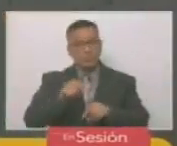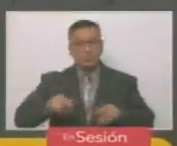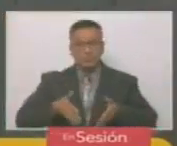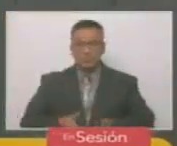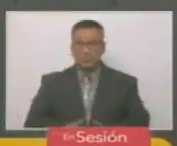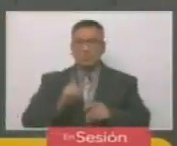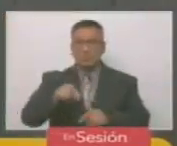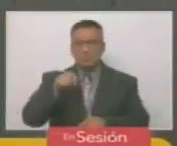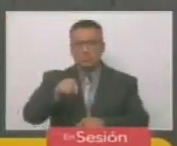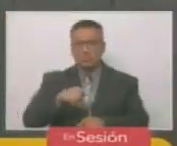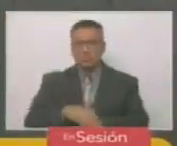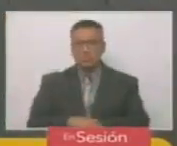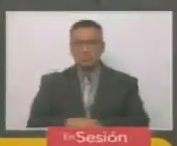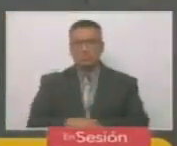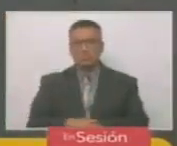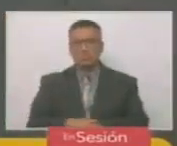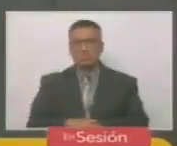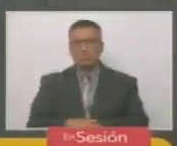también allí,